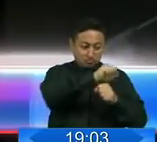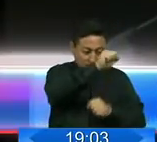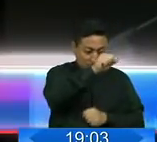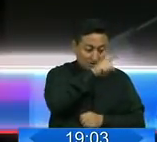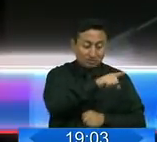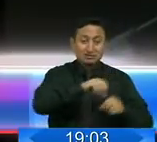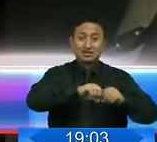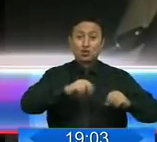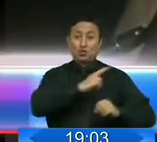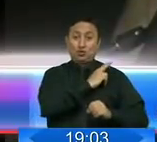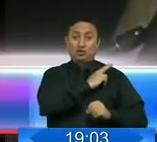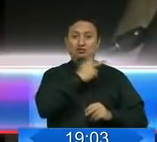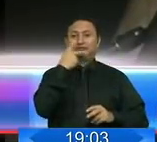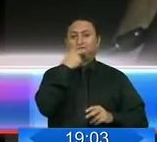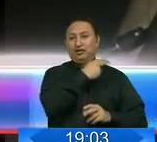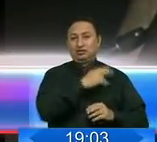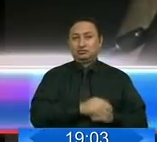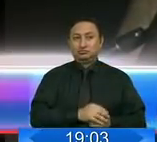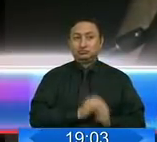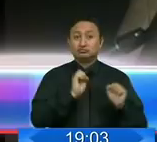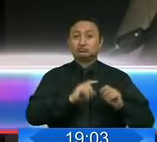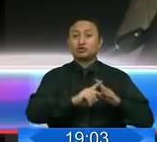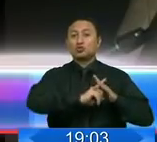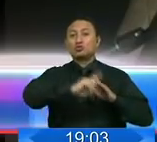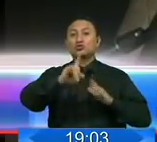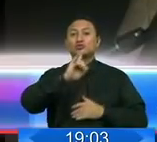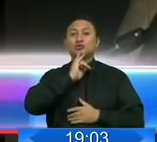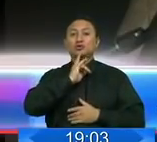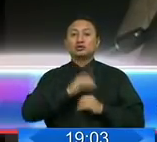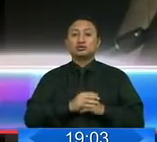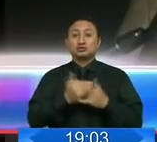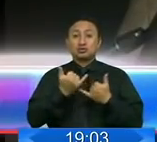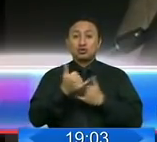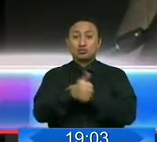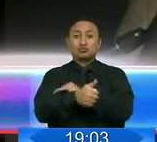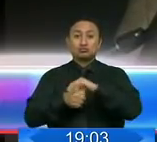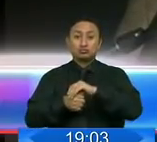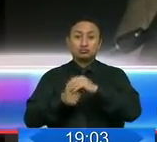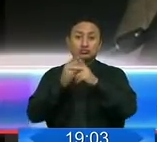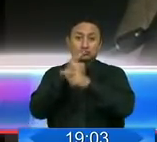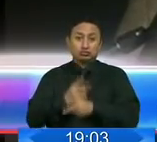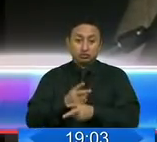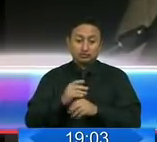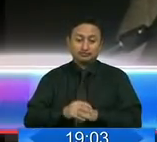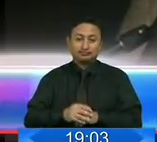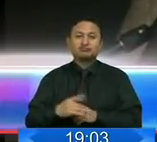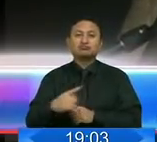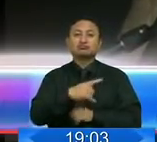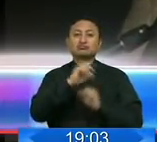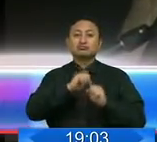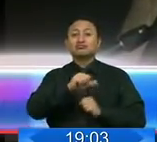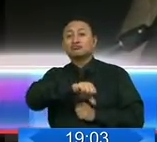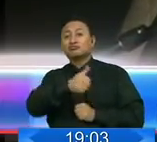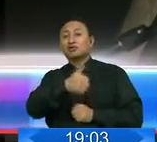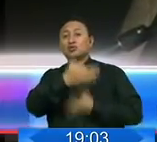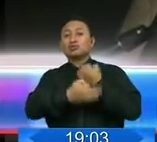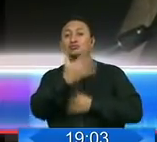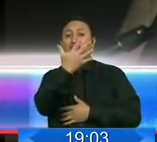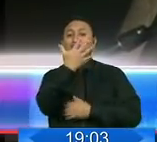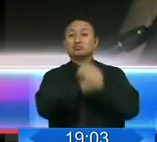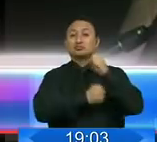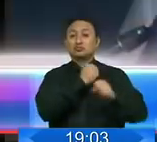universitarios. Delgado huyó a los Estados Unidos y permanece refugiado en ese país. Contra él pesa también otra sentencia de 5 años de prisión